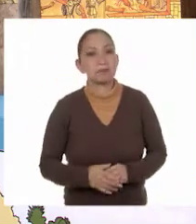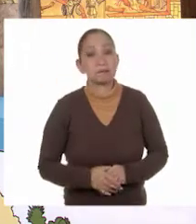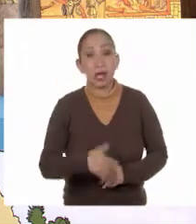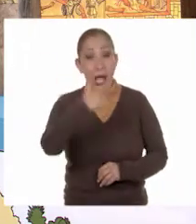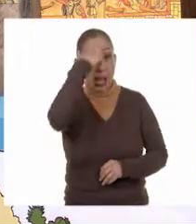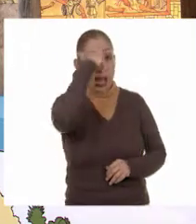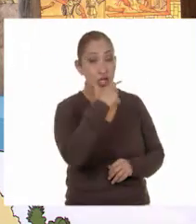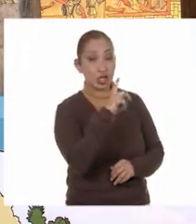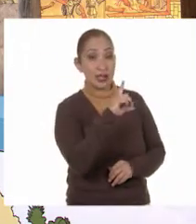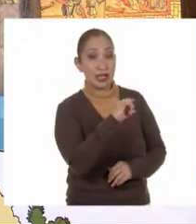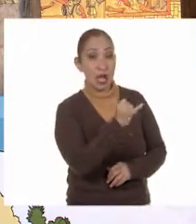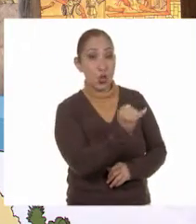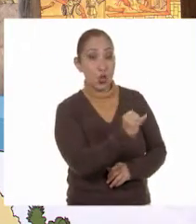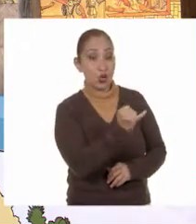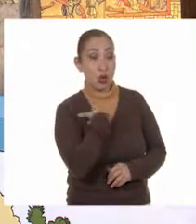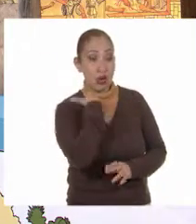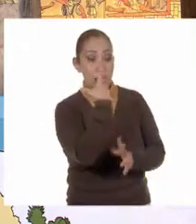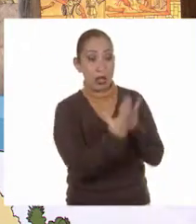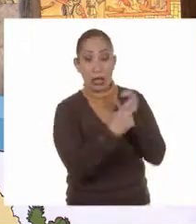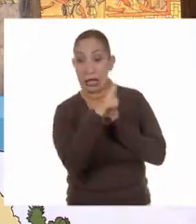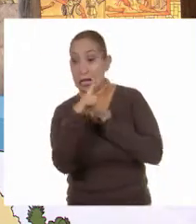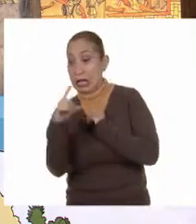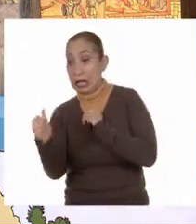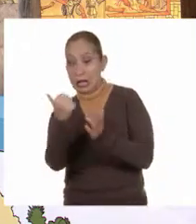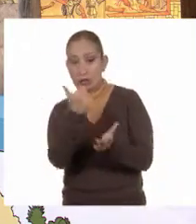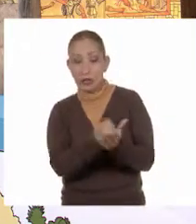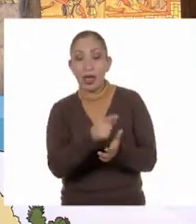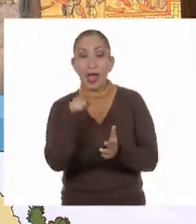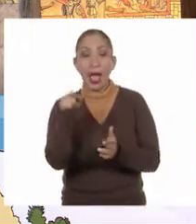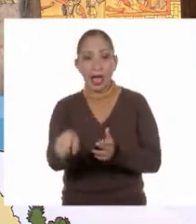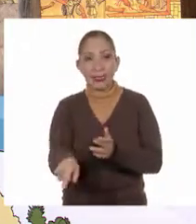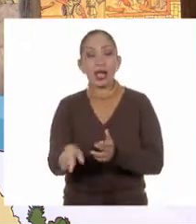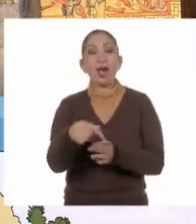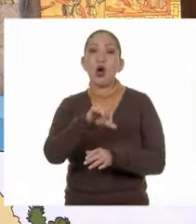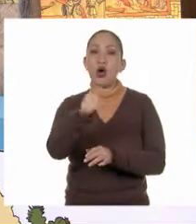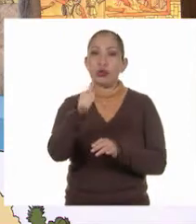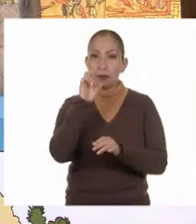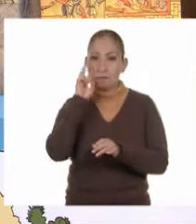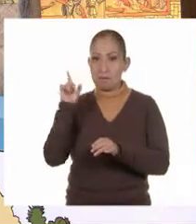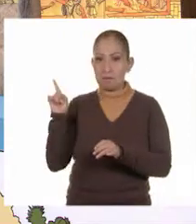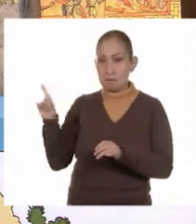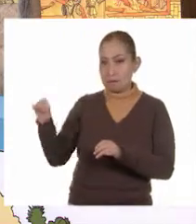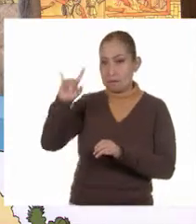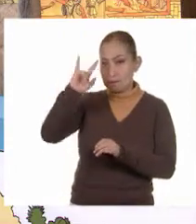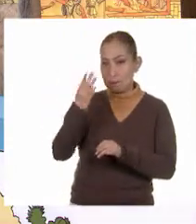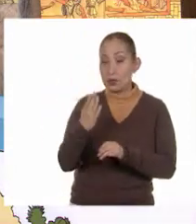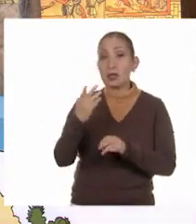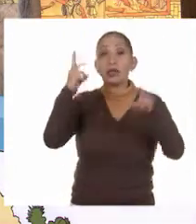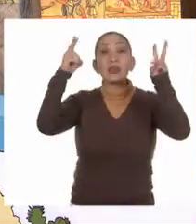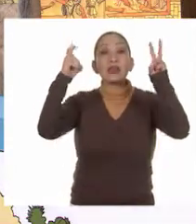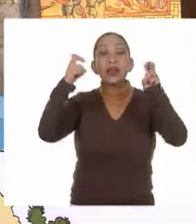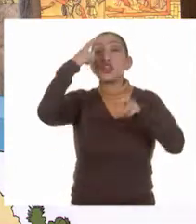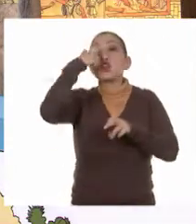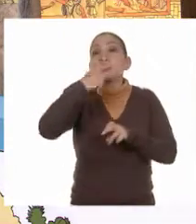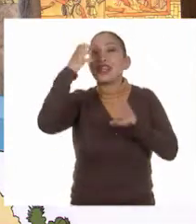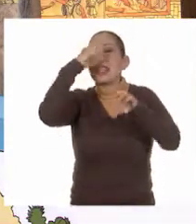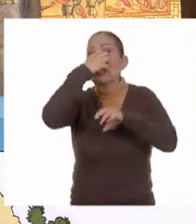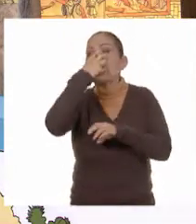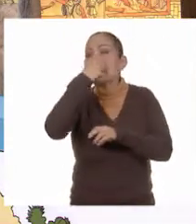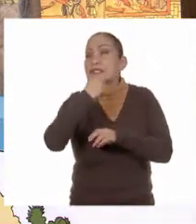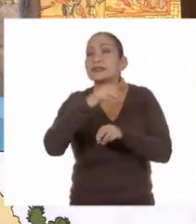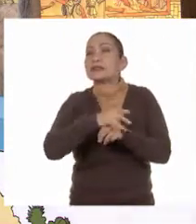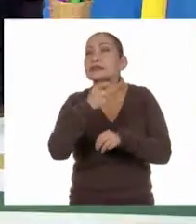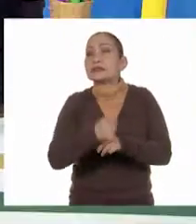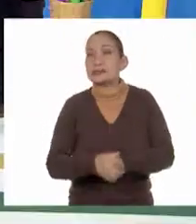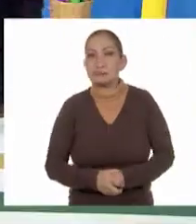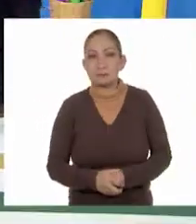noche del 30 de junio abandonaron la ciudad y eso nos lleva a nuestra siguiente imagen. la llamada Noche Triste. Peguémosla, por favor. Noche triste,